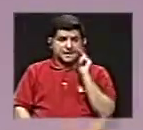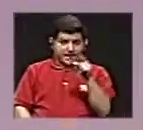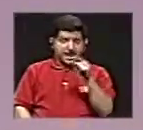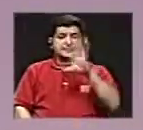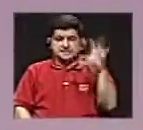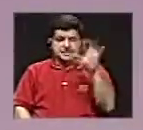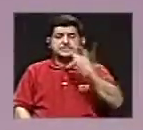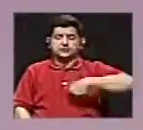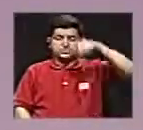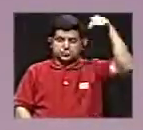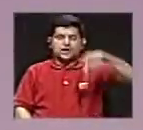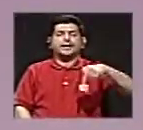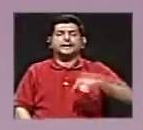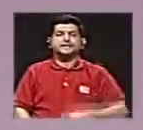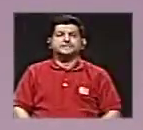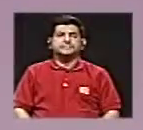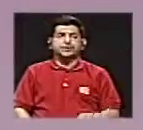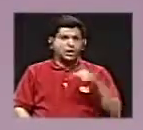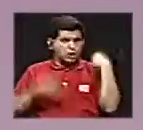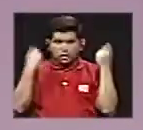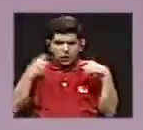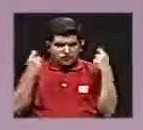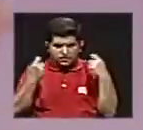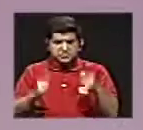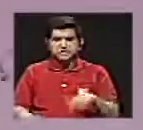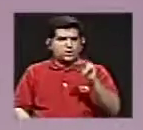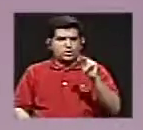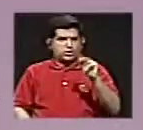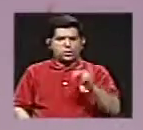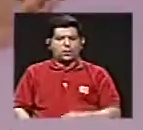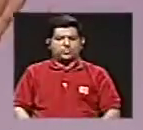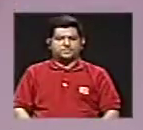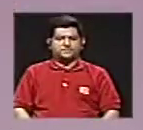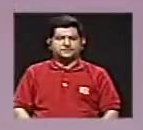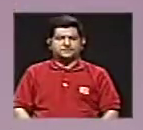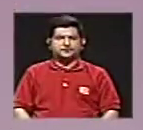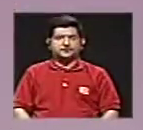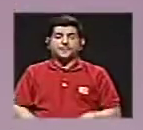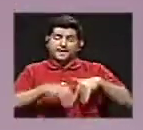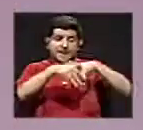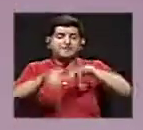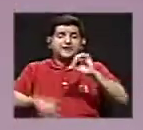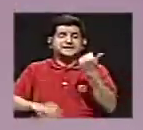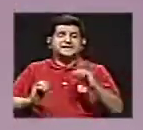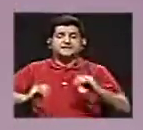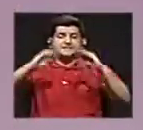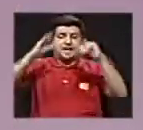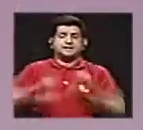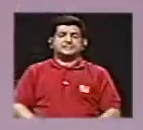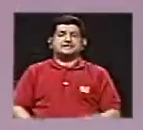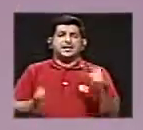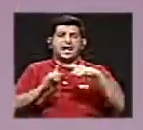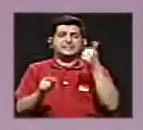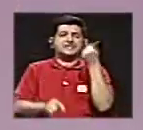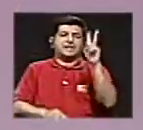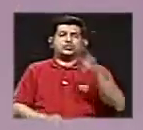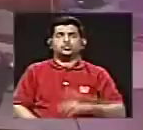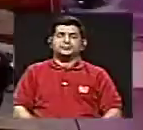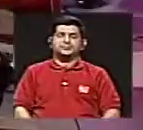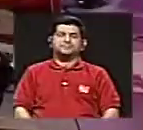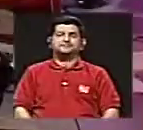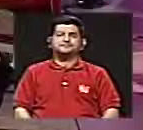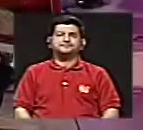Caribe, aquí estamos, ¿verdad? ¿En lugar de carnaval? No, carnaval. La marcha es a las 10 de la mañana. De 10 a 12.